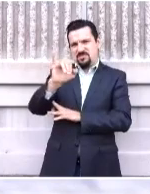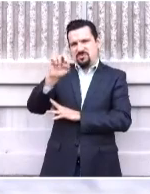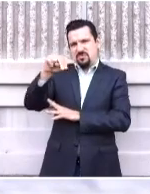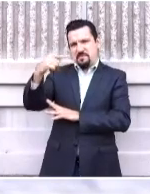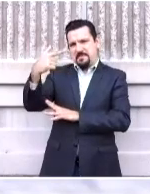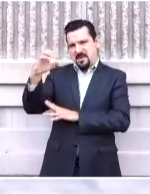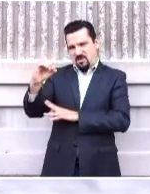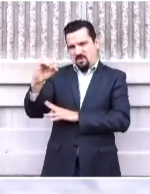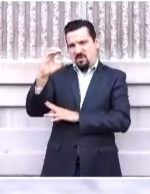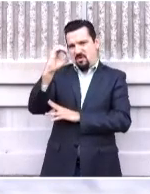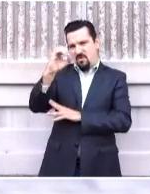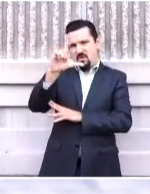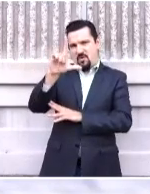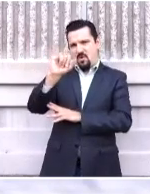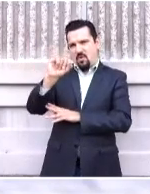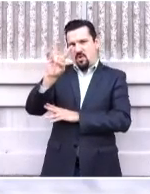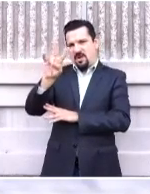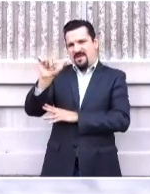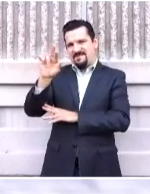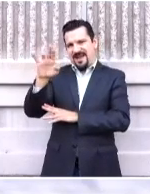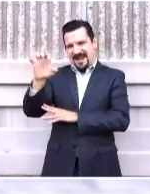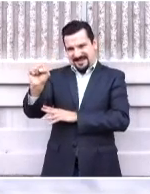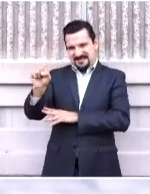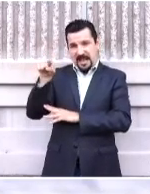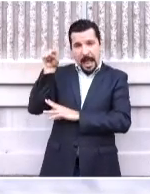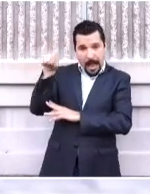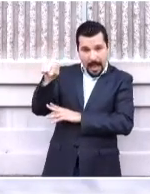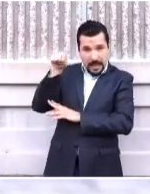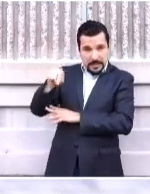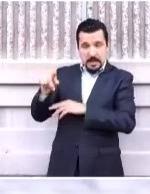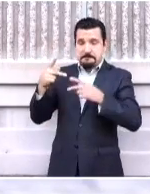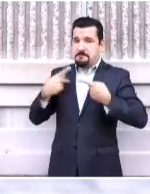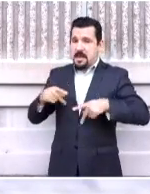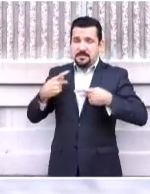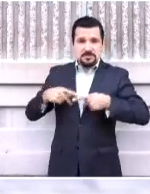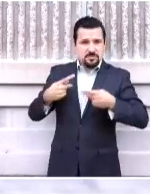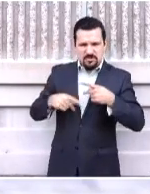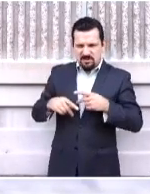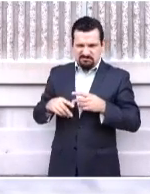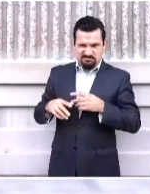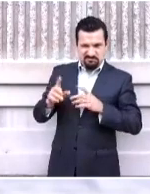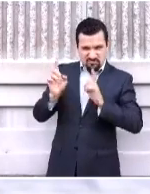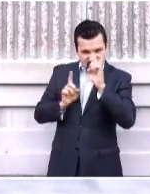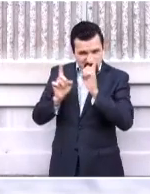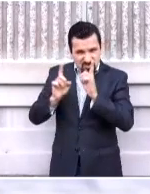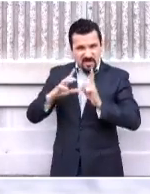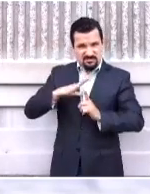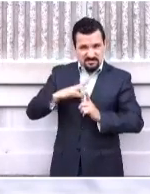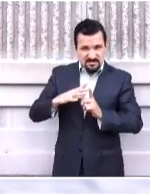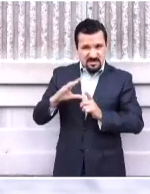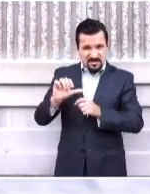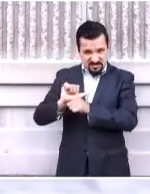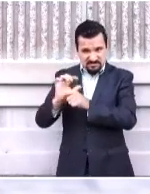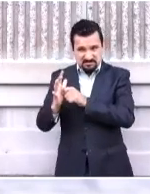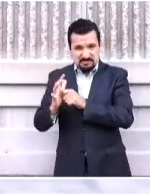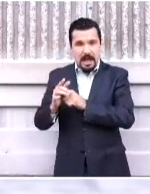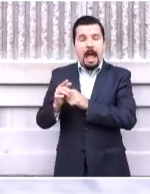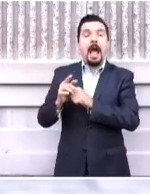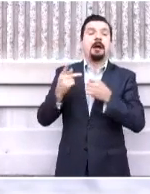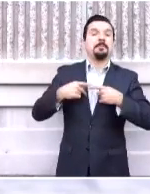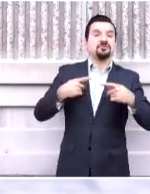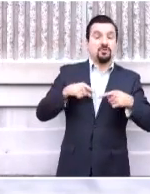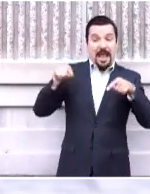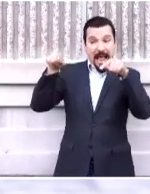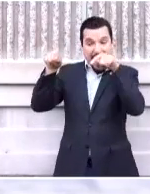atención de pacientes con sospecha de COVID. todo el personal de salud que está allí